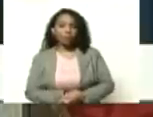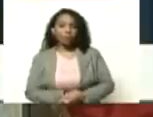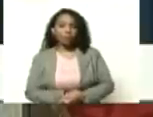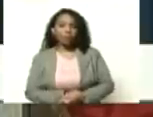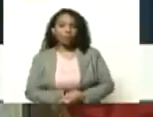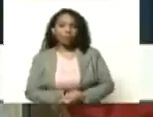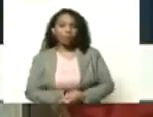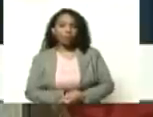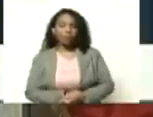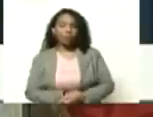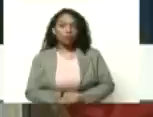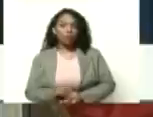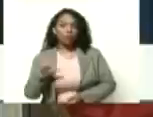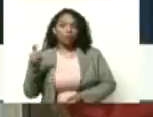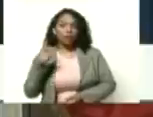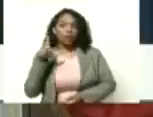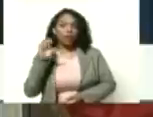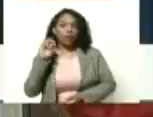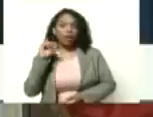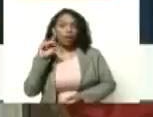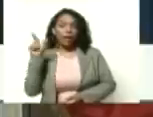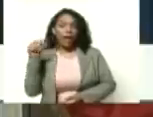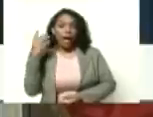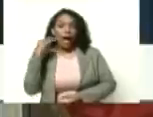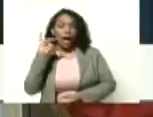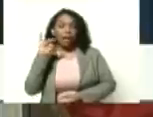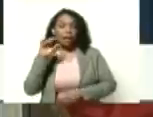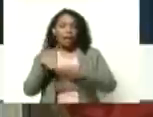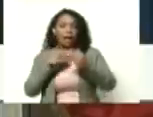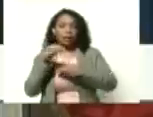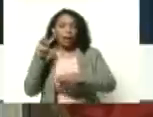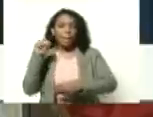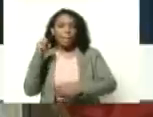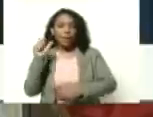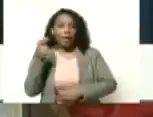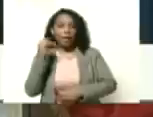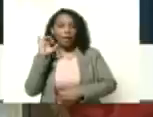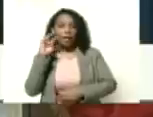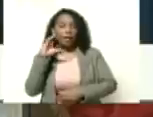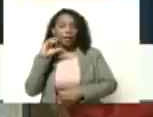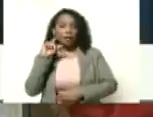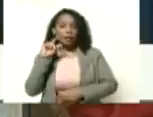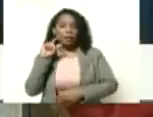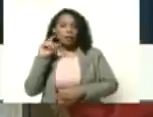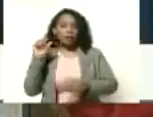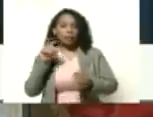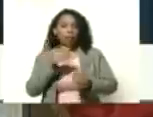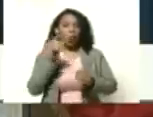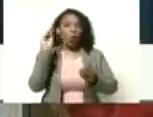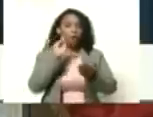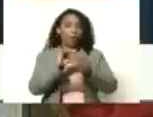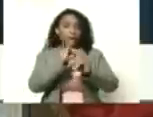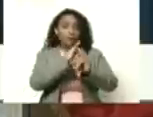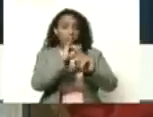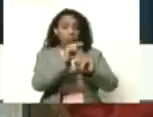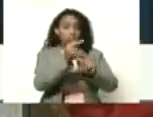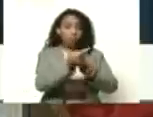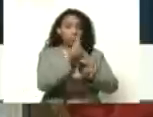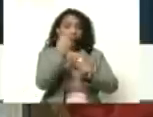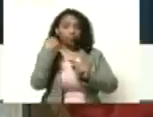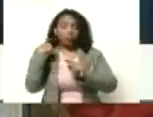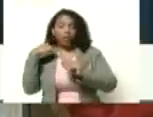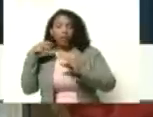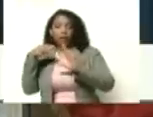en castellano para tener una coartada con magic umar se regresa a lince